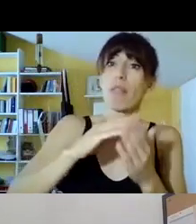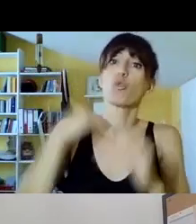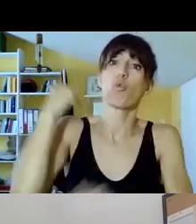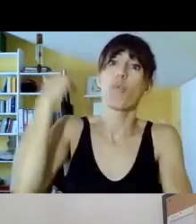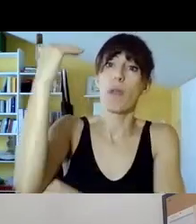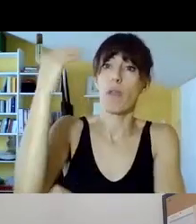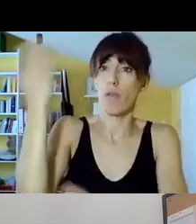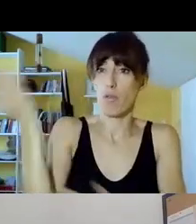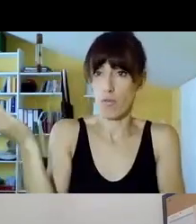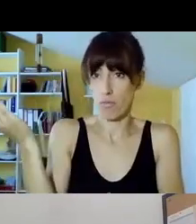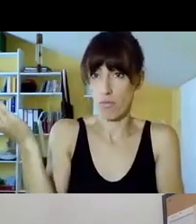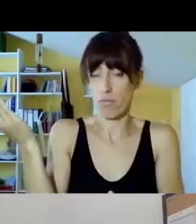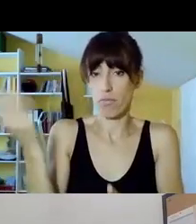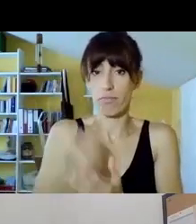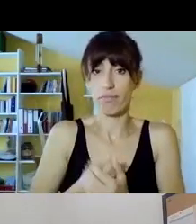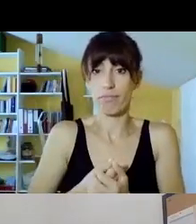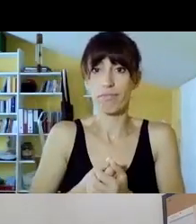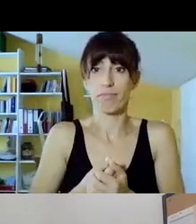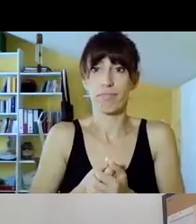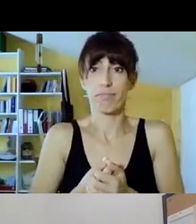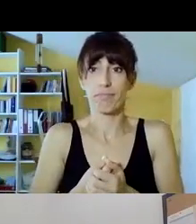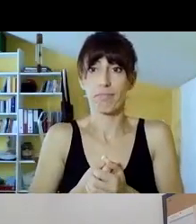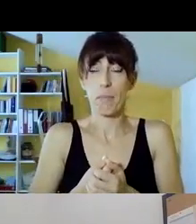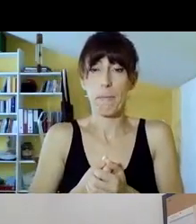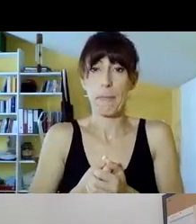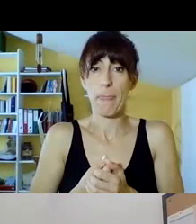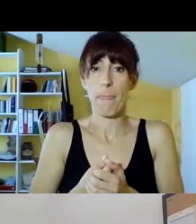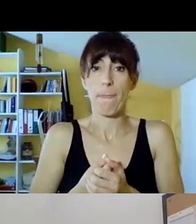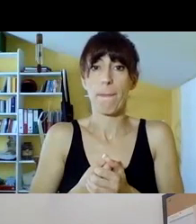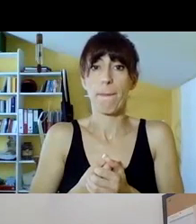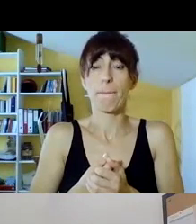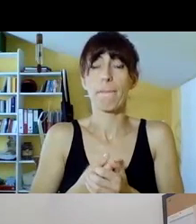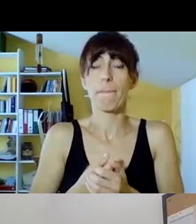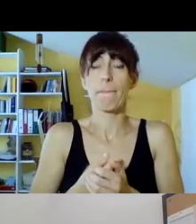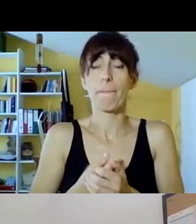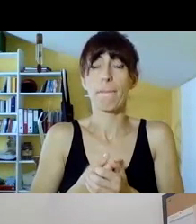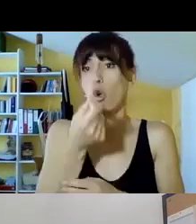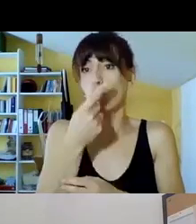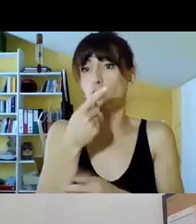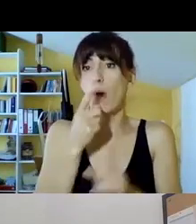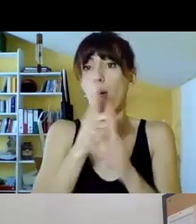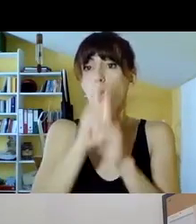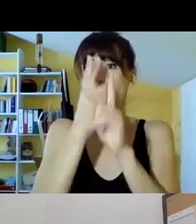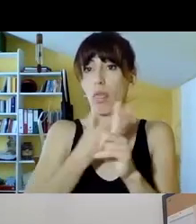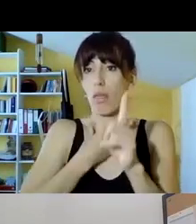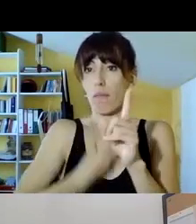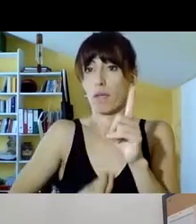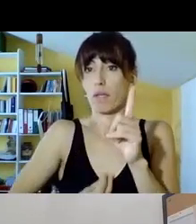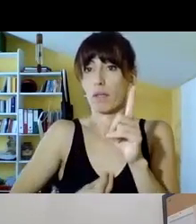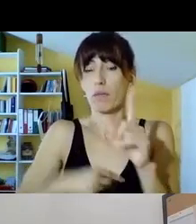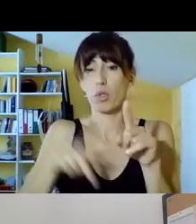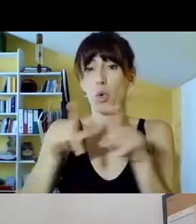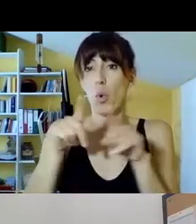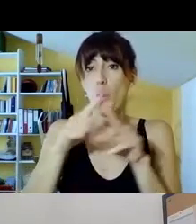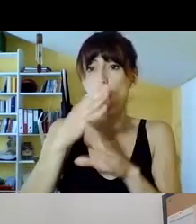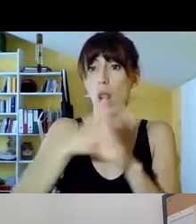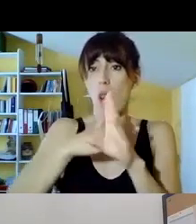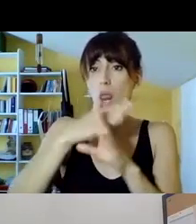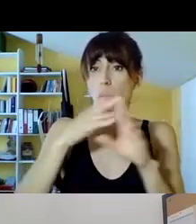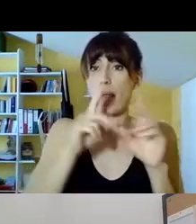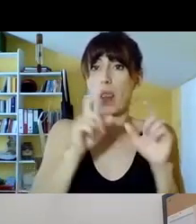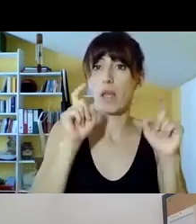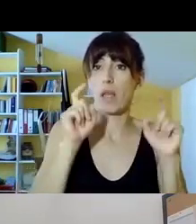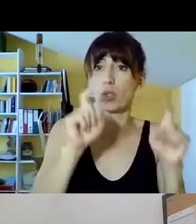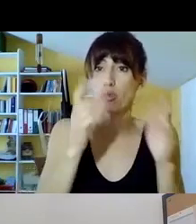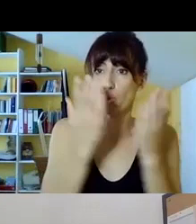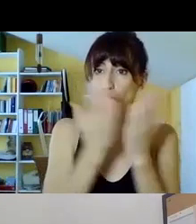totalmente ajustado. En el caso del consumo de antidepresivos, como pasaba con el nivel de estudios,